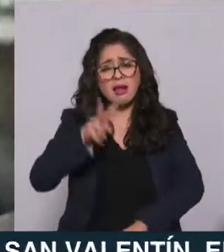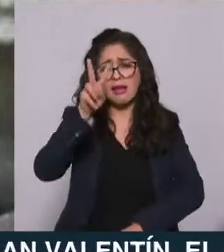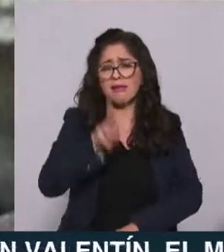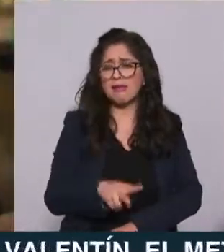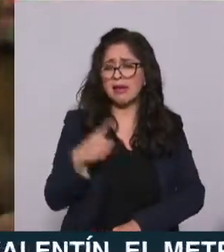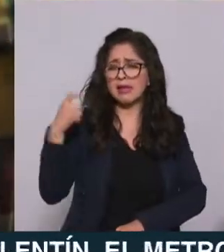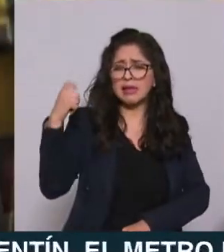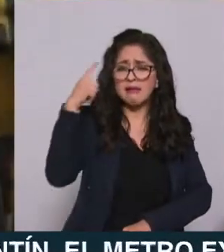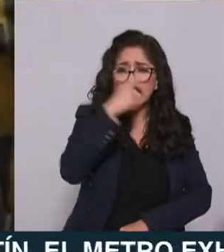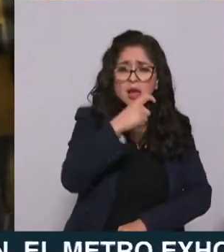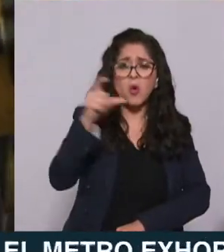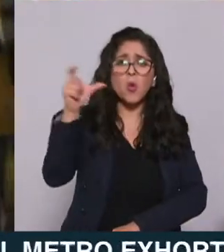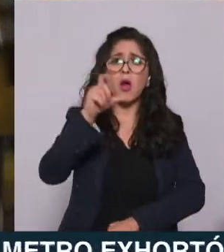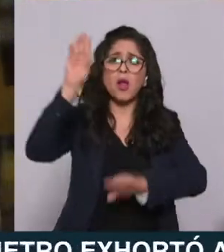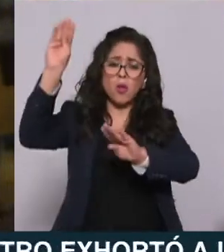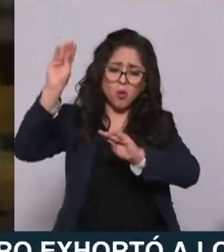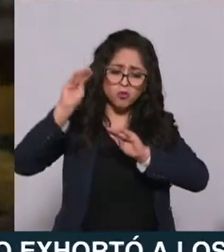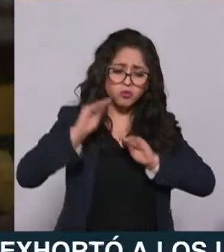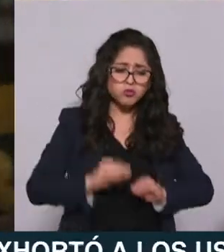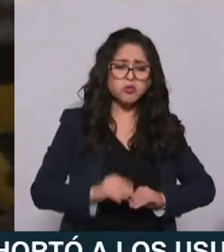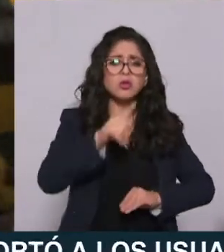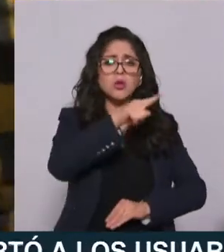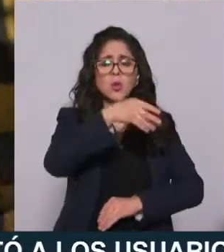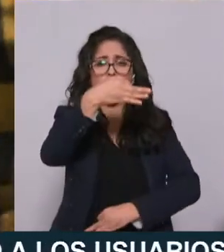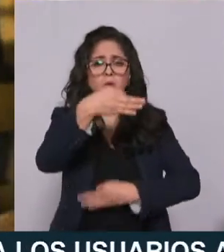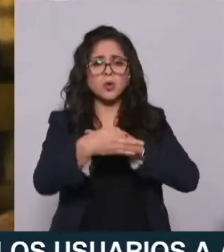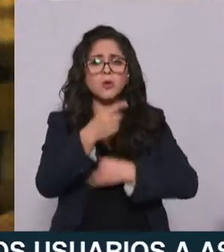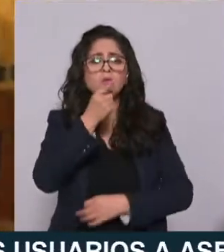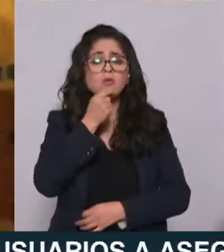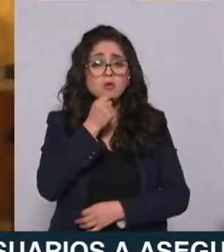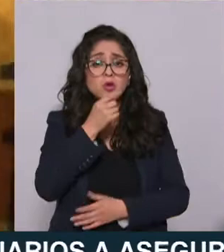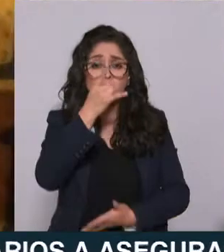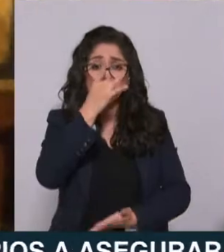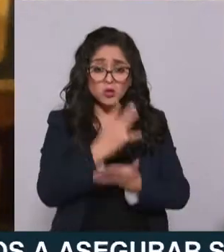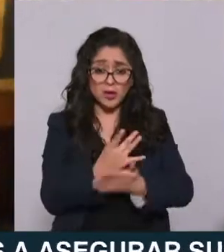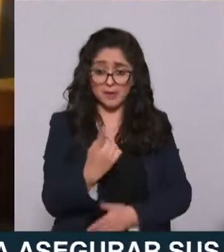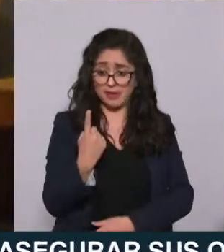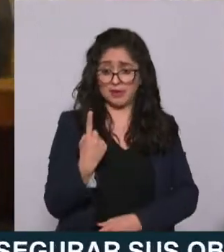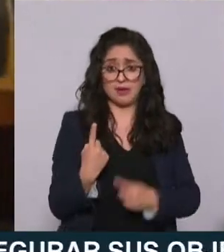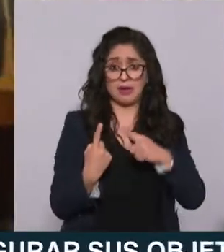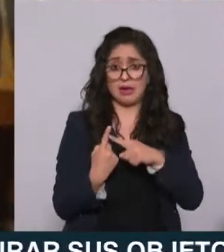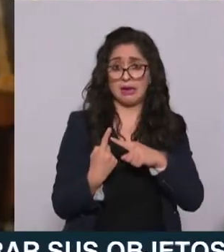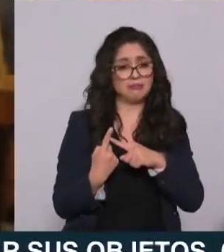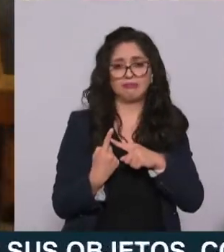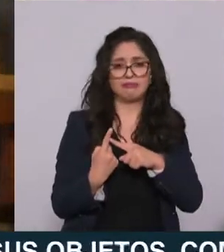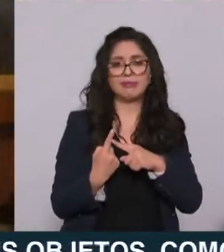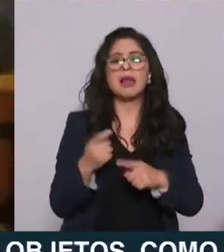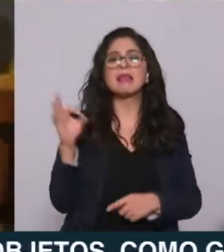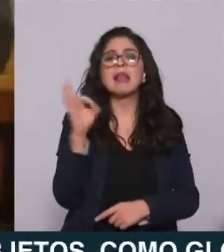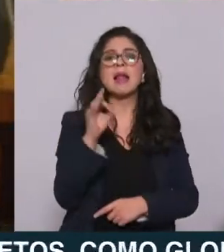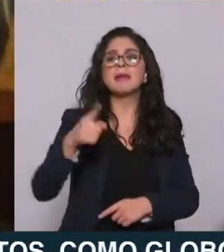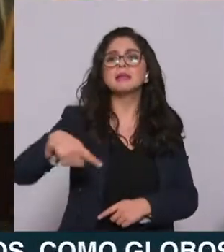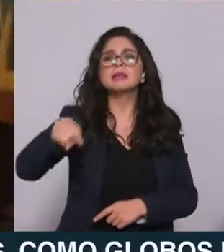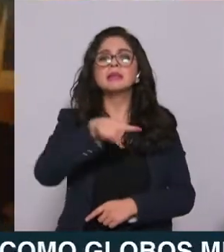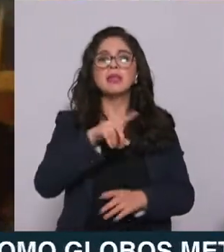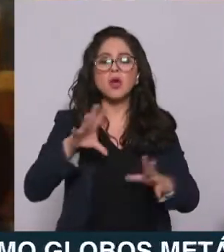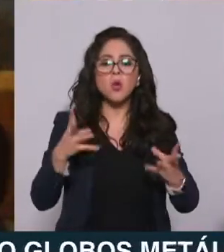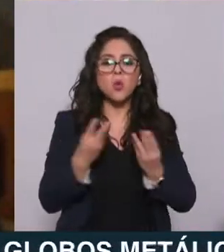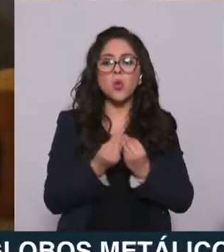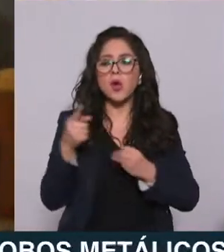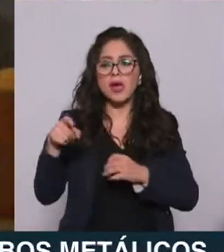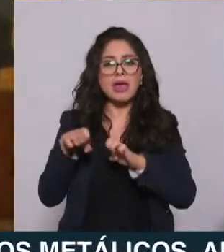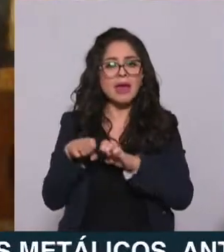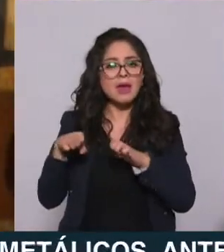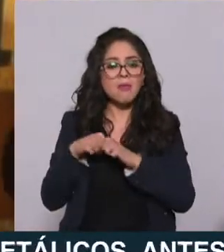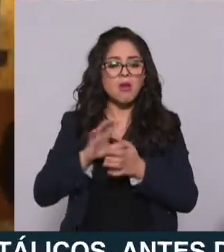presentarlo ante la justicia, no solamente a él, sino a sus presuntos cómplices con los que realizaron uno de